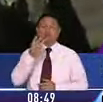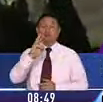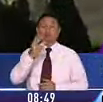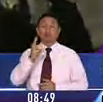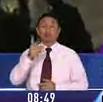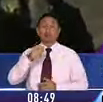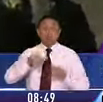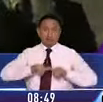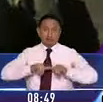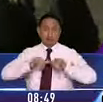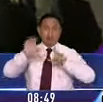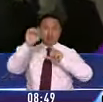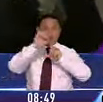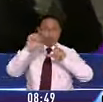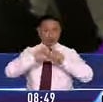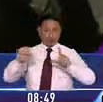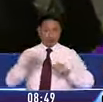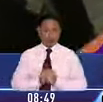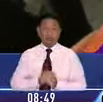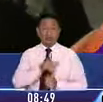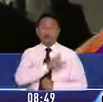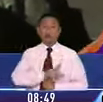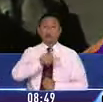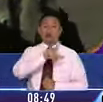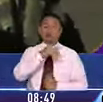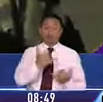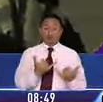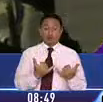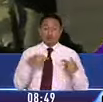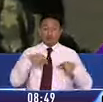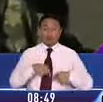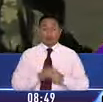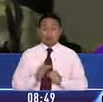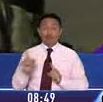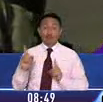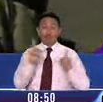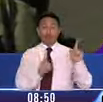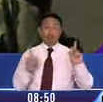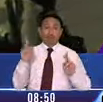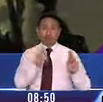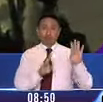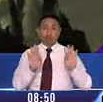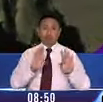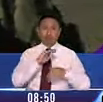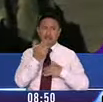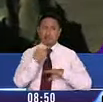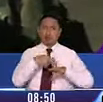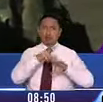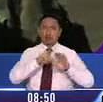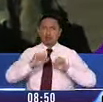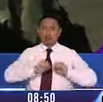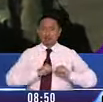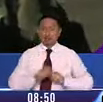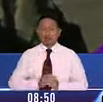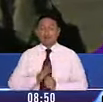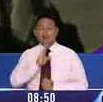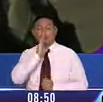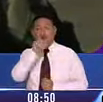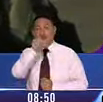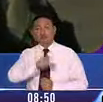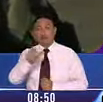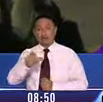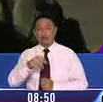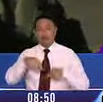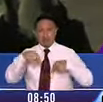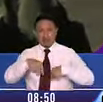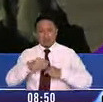mantienen en educación a distancia desde el día lunes. Hoy día estamos de manera presencial trabajando con absoluta normalidad. Les hacemos siempre un llamado a la ciudadanía a